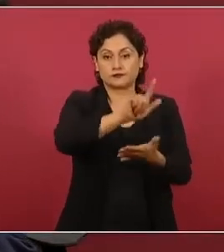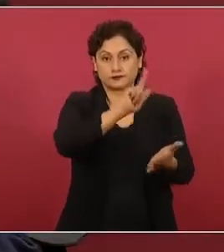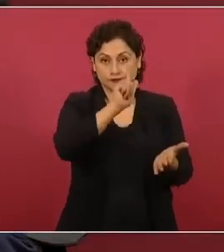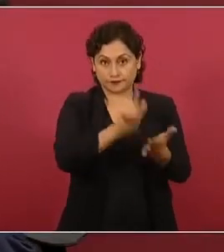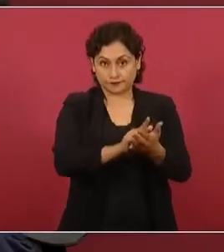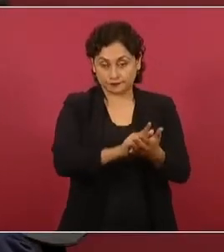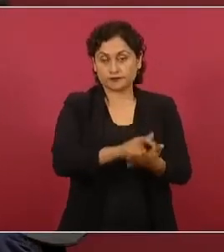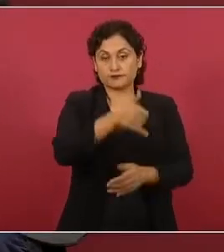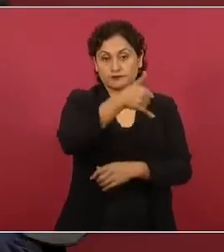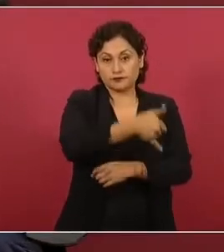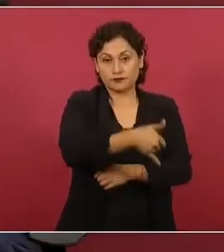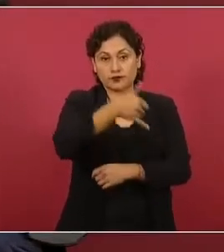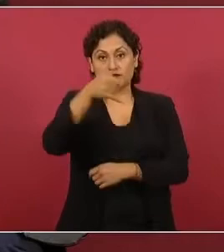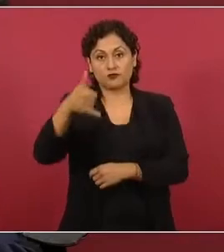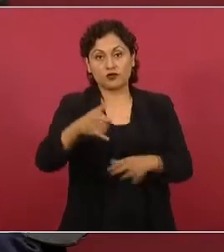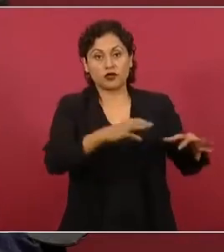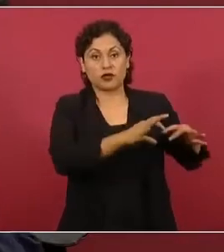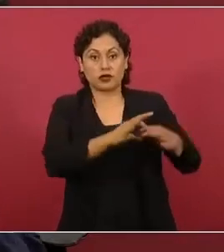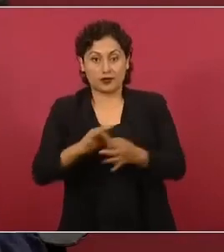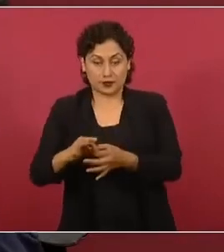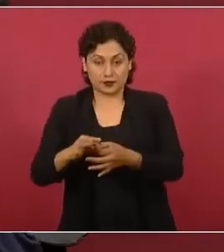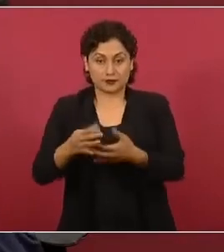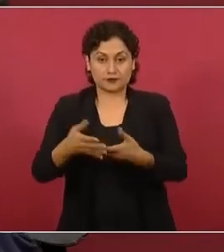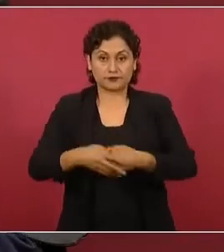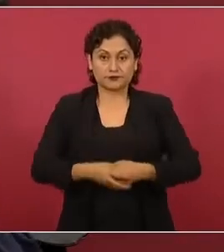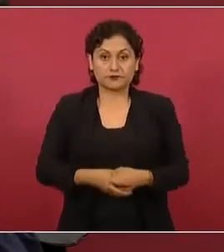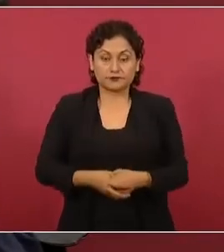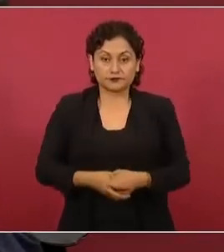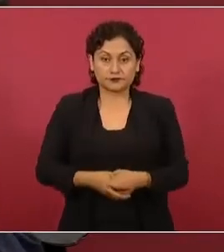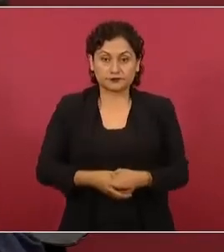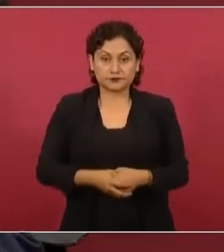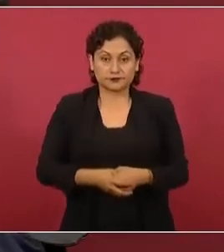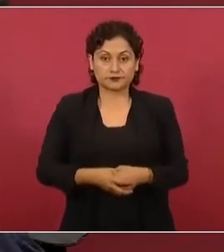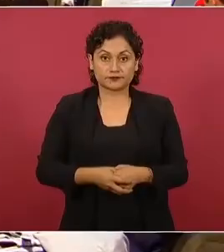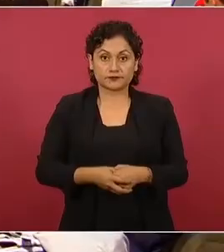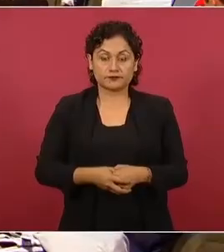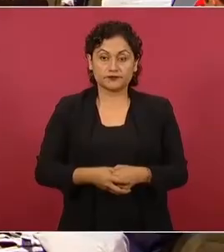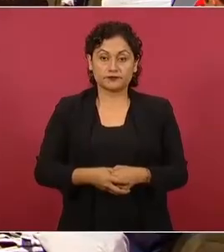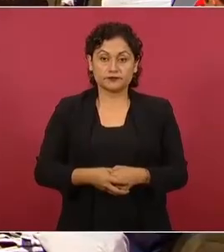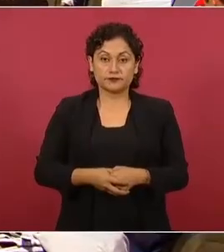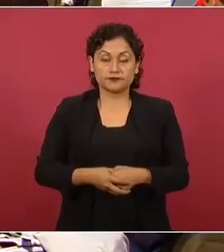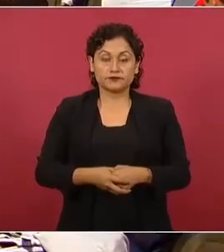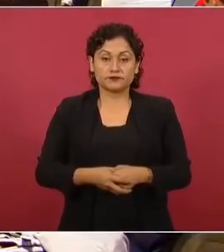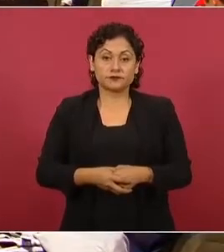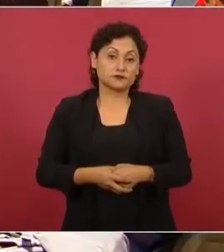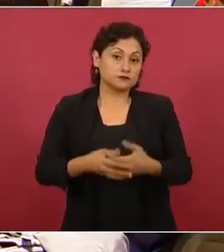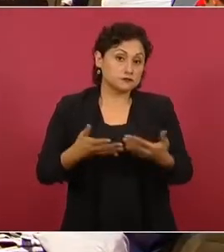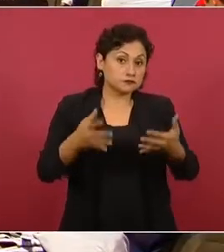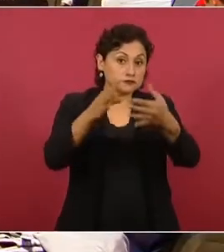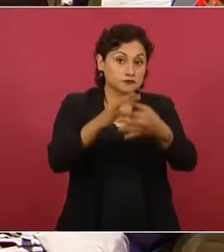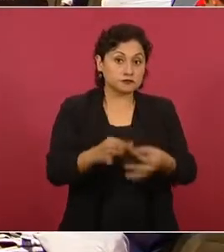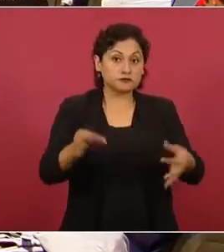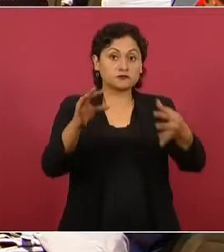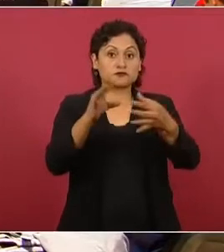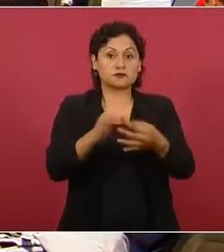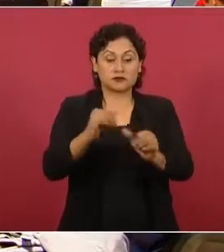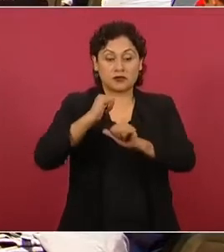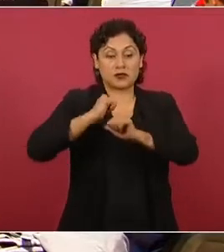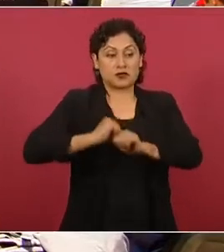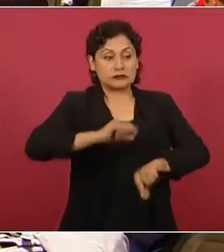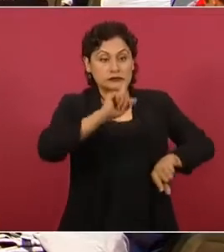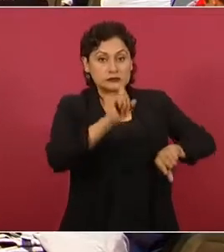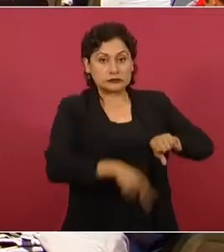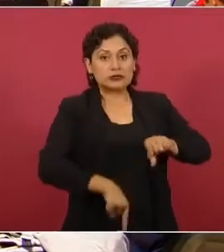Instituto del Fondo Nacional de la Vivienda para los Trabajadores. Se hace de su conocimiento que las remociones,